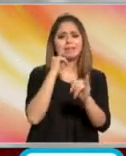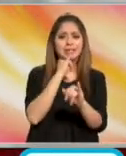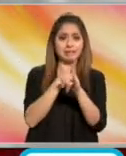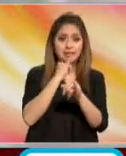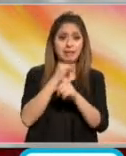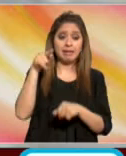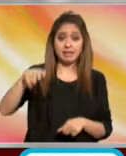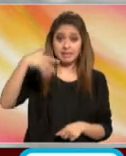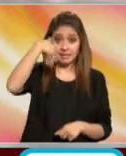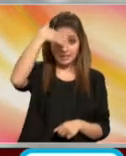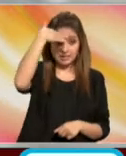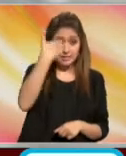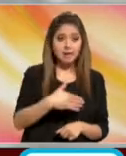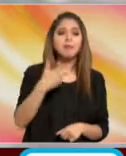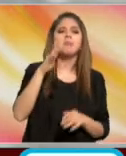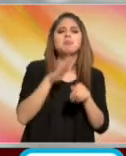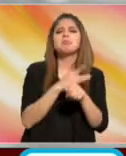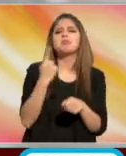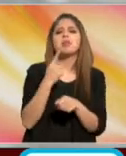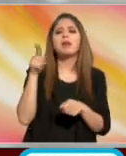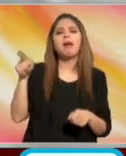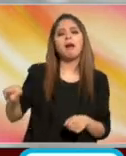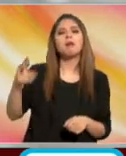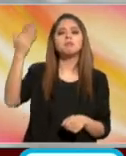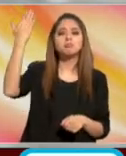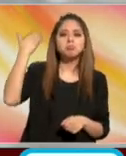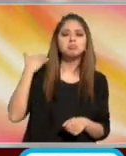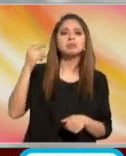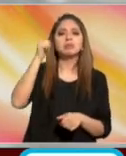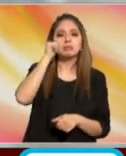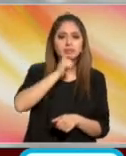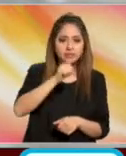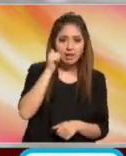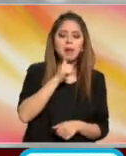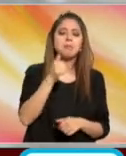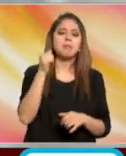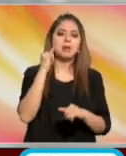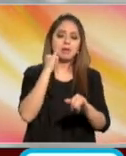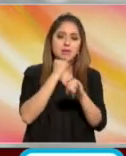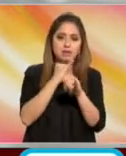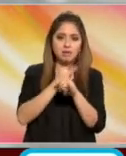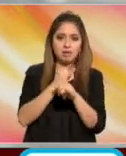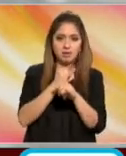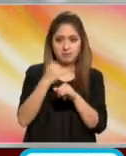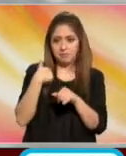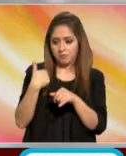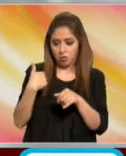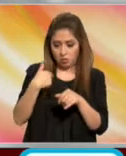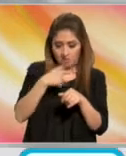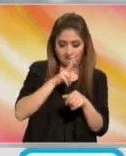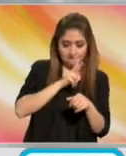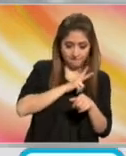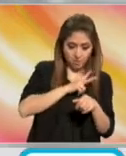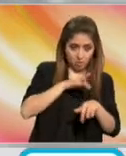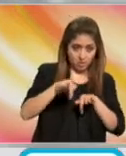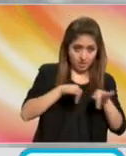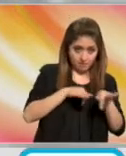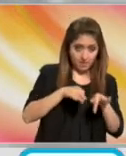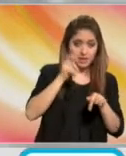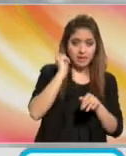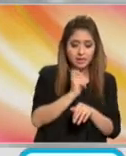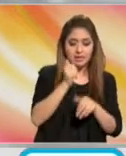perfectamente bien. ¿Por qué? Porque él lleva todo lo que es las redes de donde yo trabajo, que hacemos todo lo que es capacitación